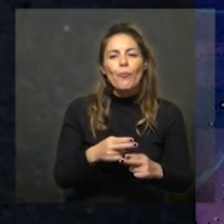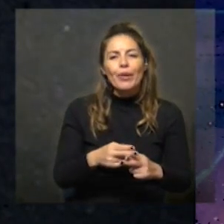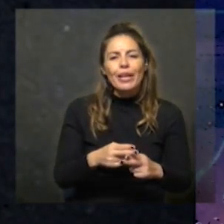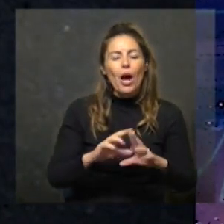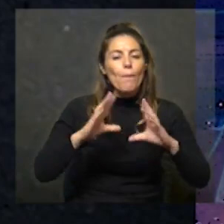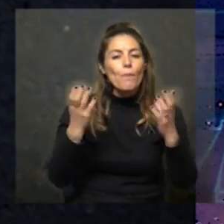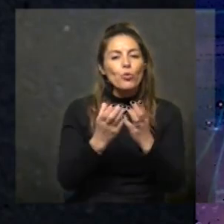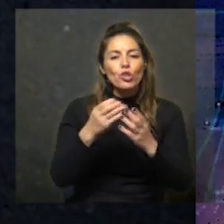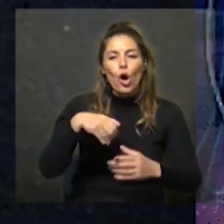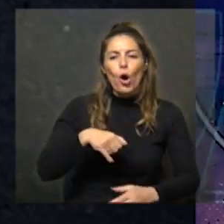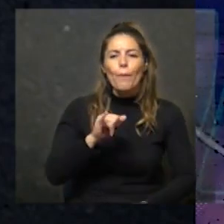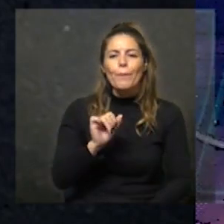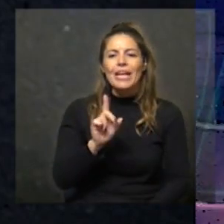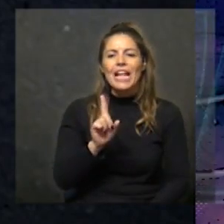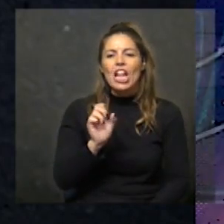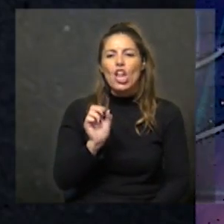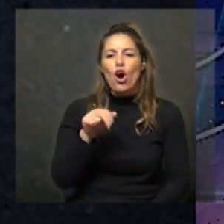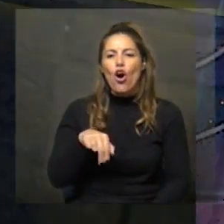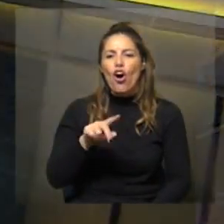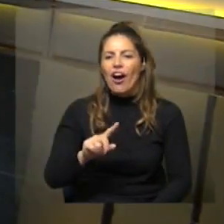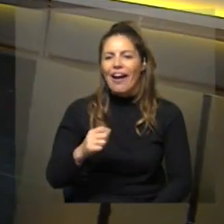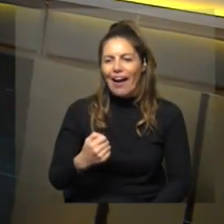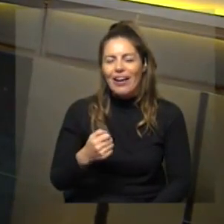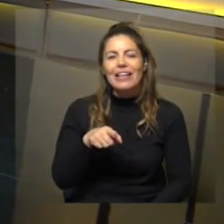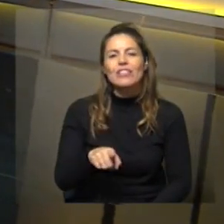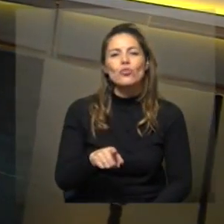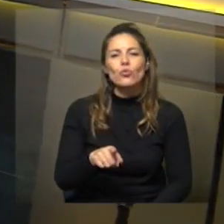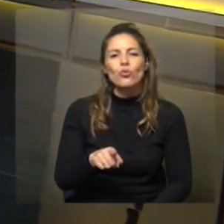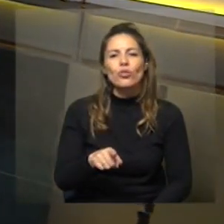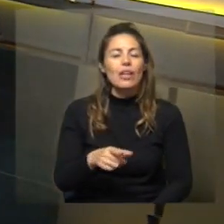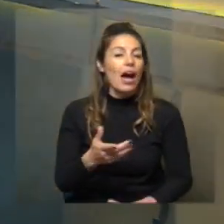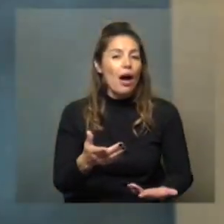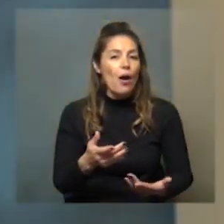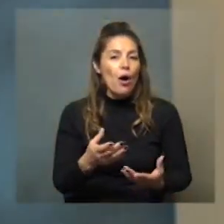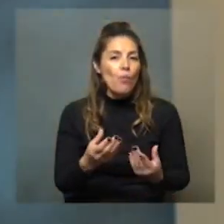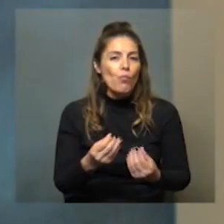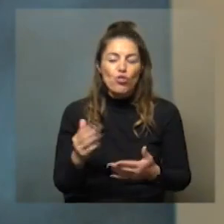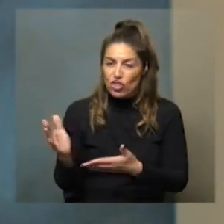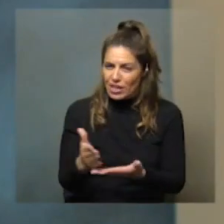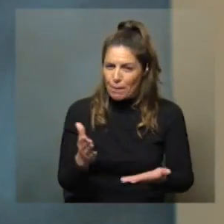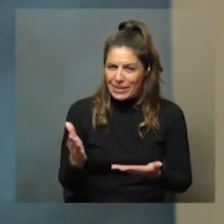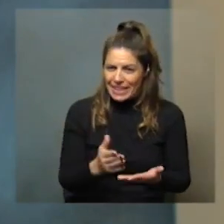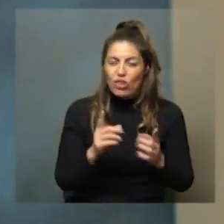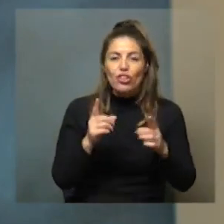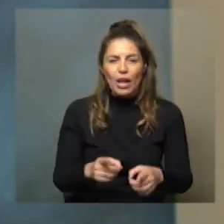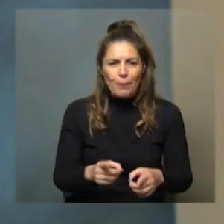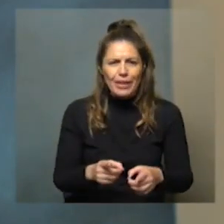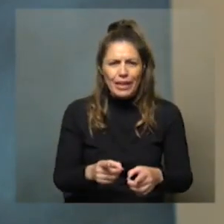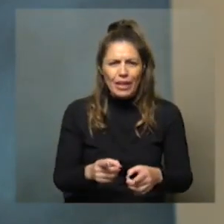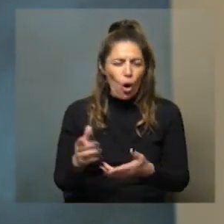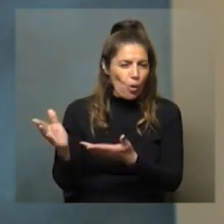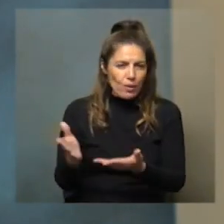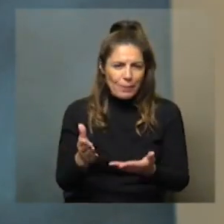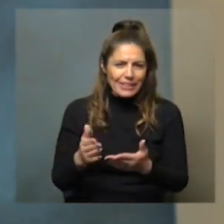Mundo Milonga. Mundo Milonga, sí. Ahí está. Es una suerte, va a haber muchos invitados, va a haber un trajinar arriba